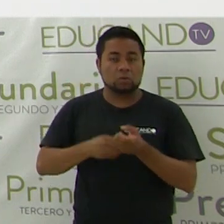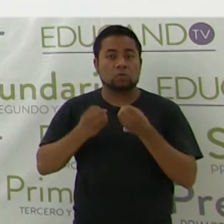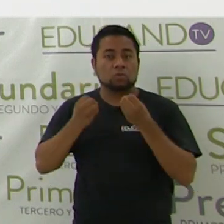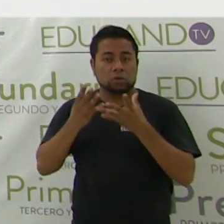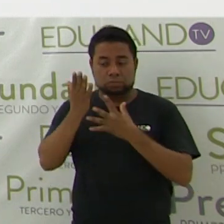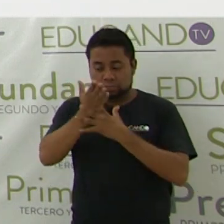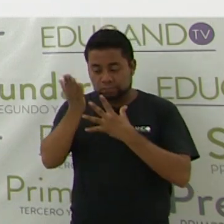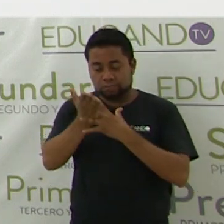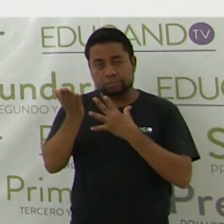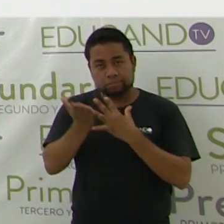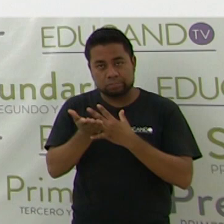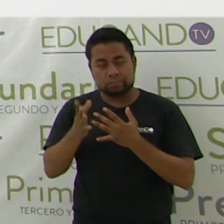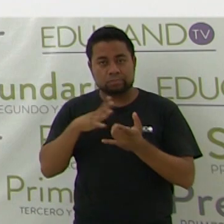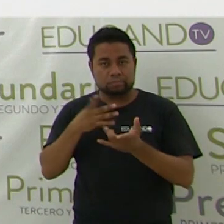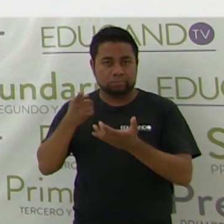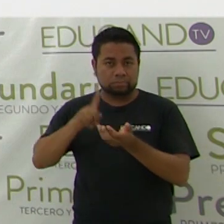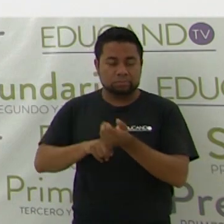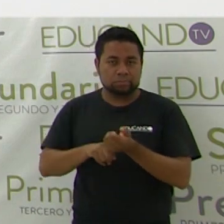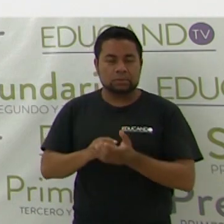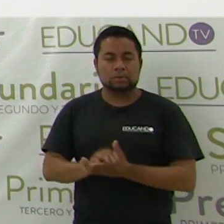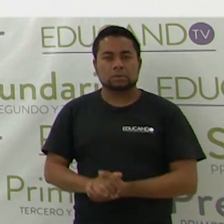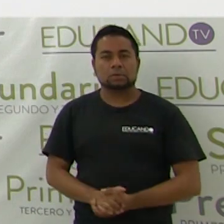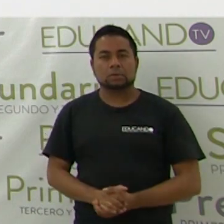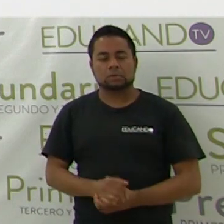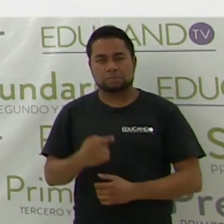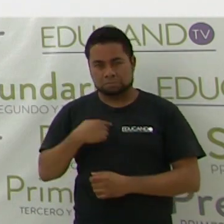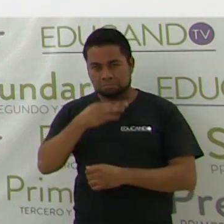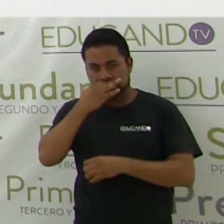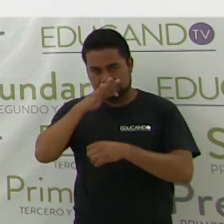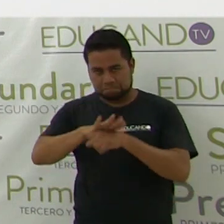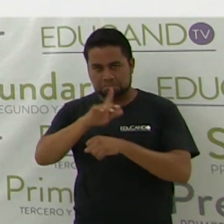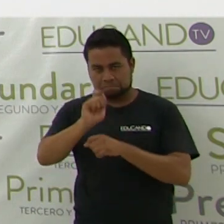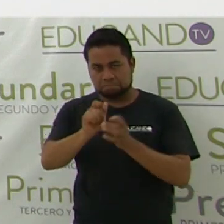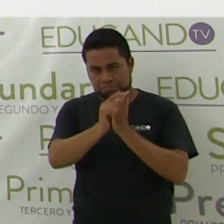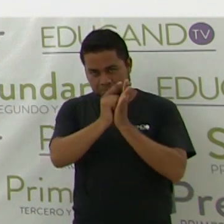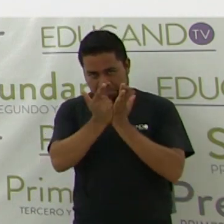tiene. Bueno, les quiero decir que este libro,